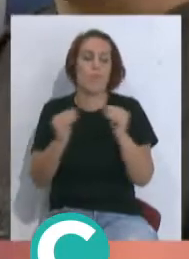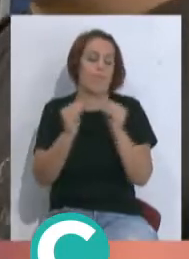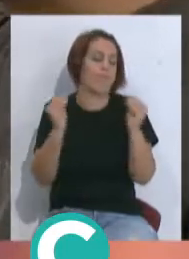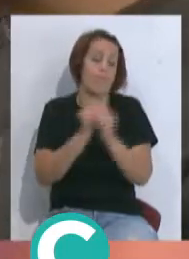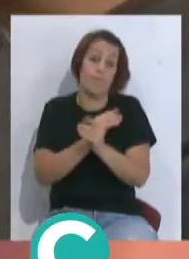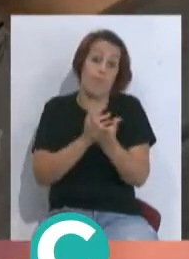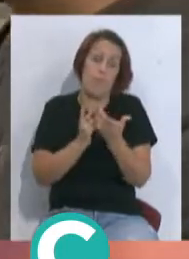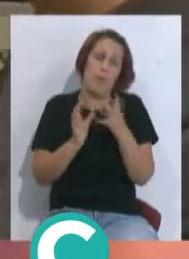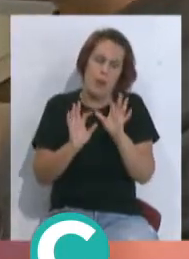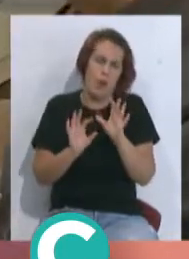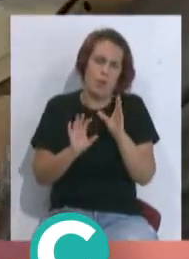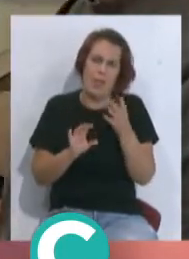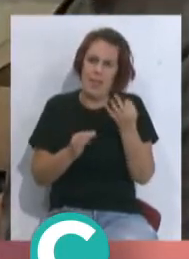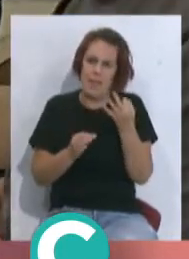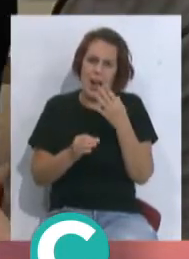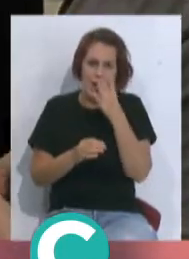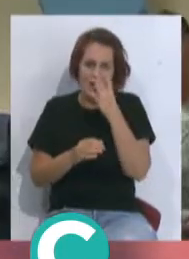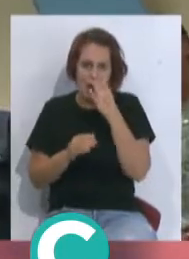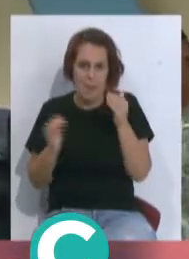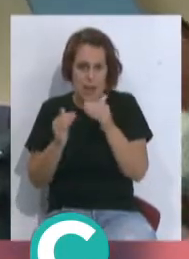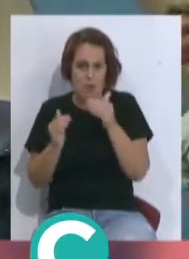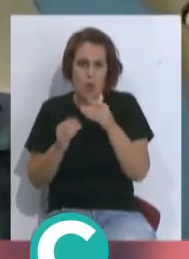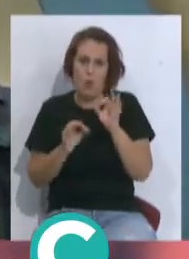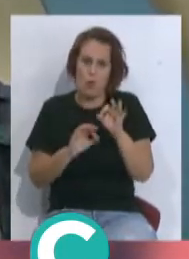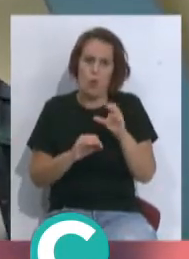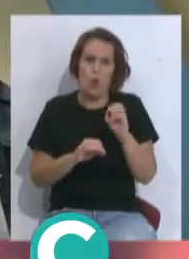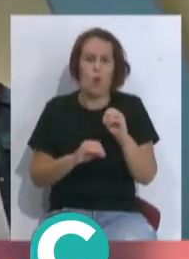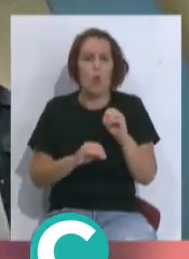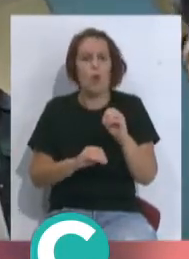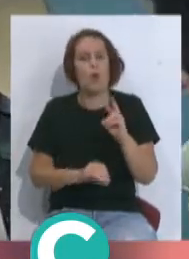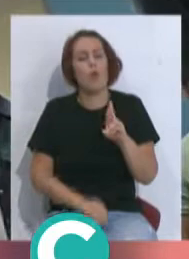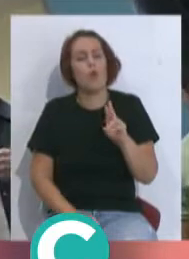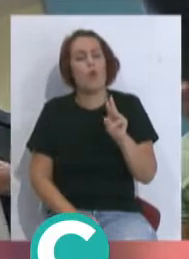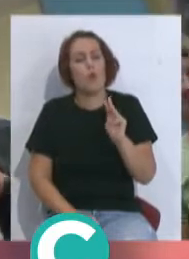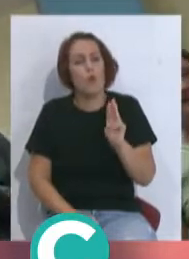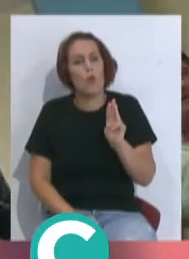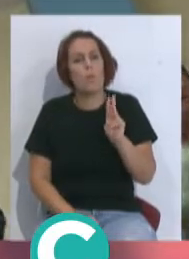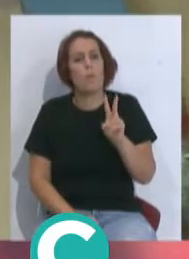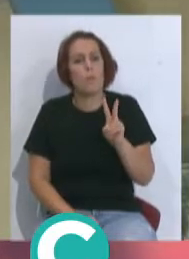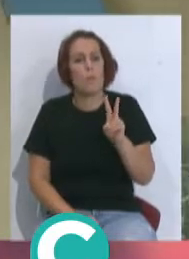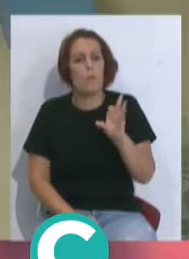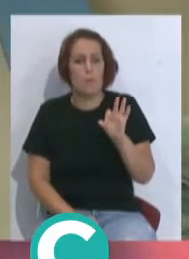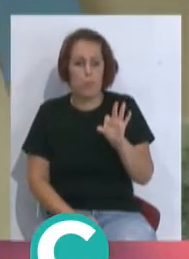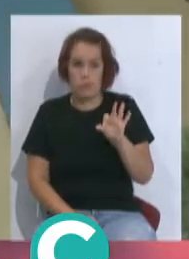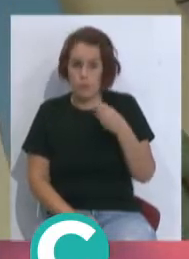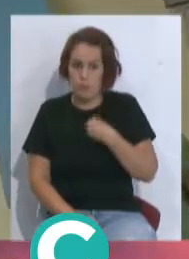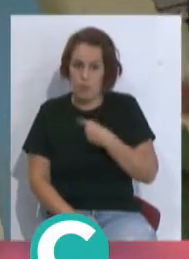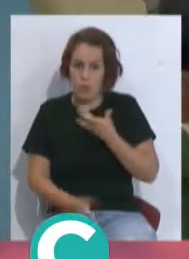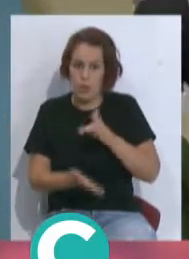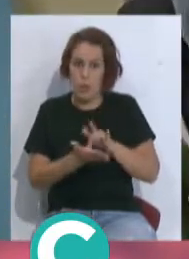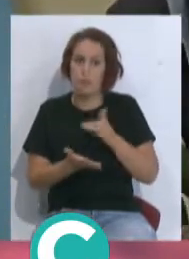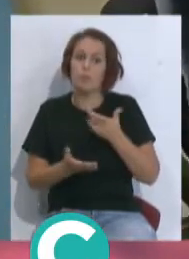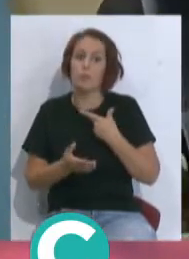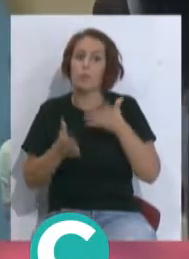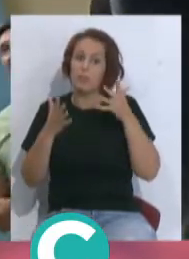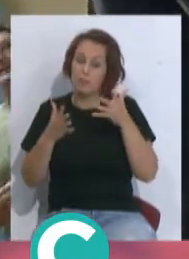mal, el carnaval chiquito podría coincidir entonces con el Corpus. No es que íbamos del todo, desde el Consejo Local de Cofradías se